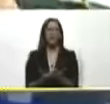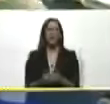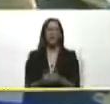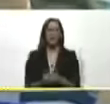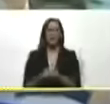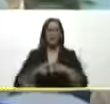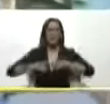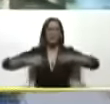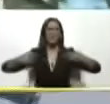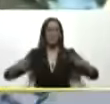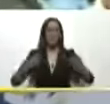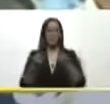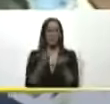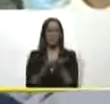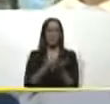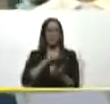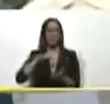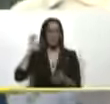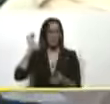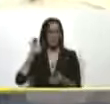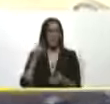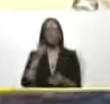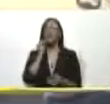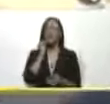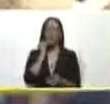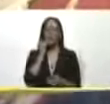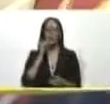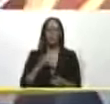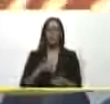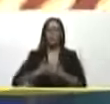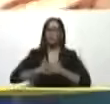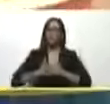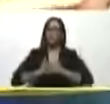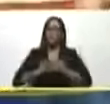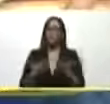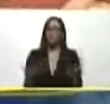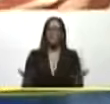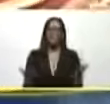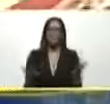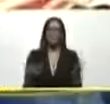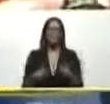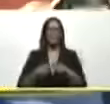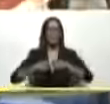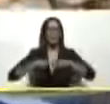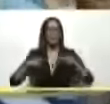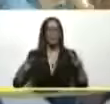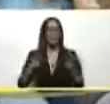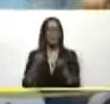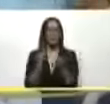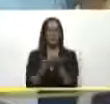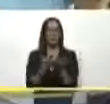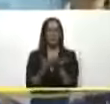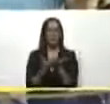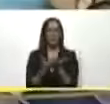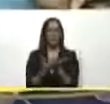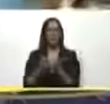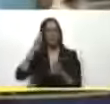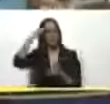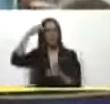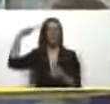económico de nuestro país es decir la juventud se pone a la vanguarda del crecimiento económico y una